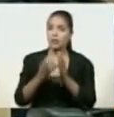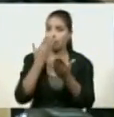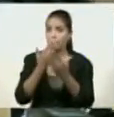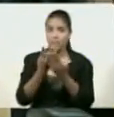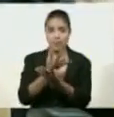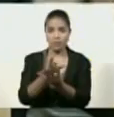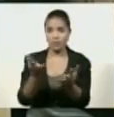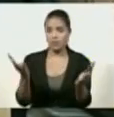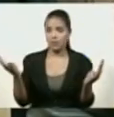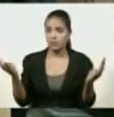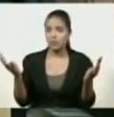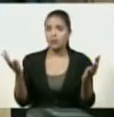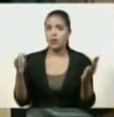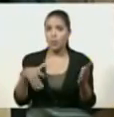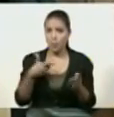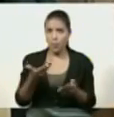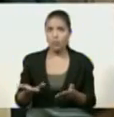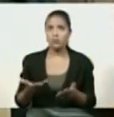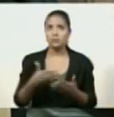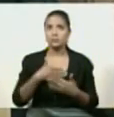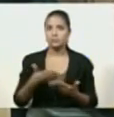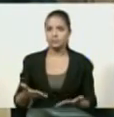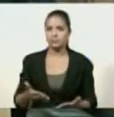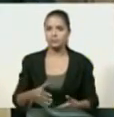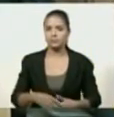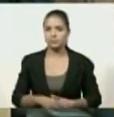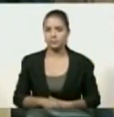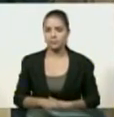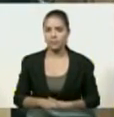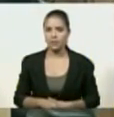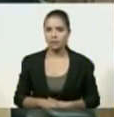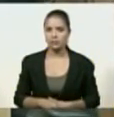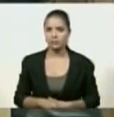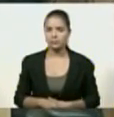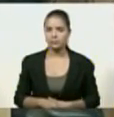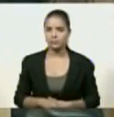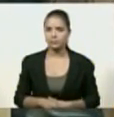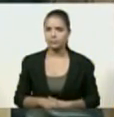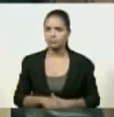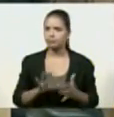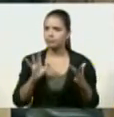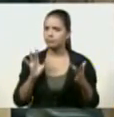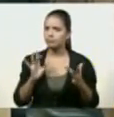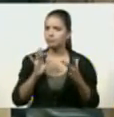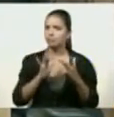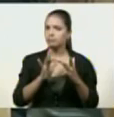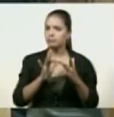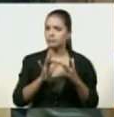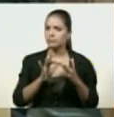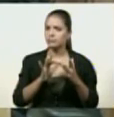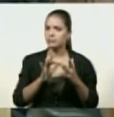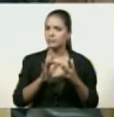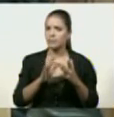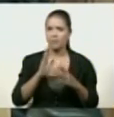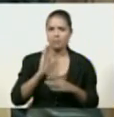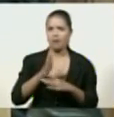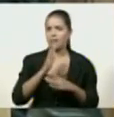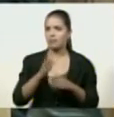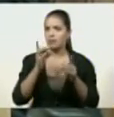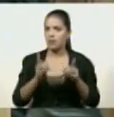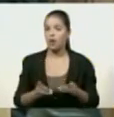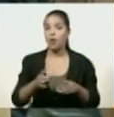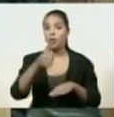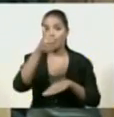enfrente estaría dispuesta a un acercamiento más allá de las sentencias y de todo lo que ha dicho con